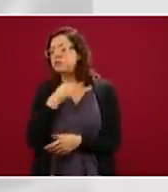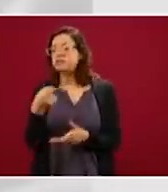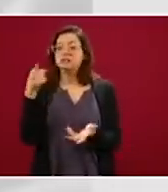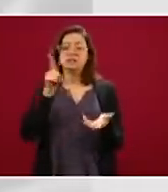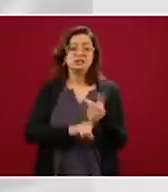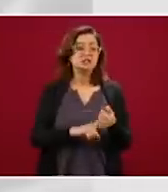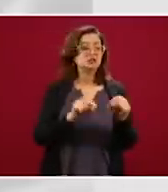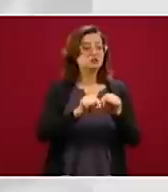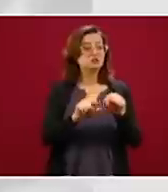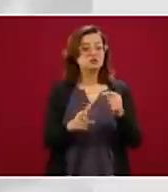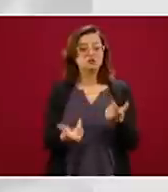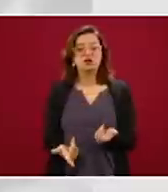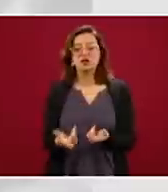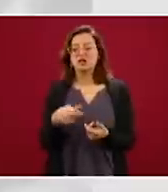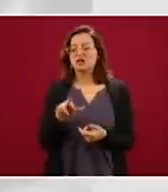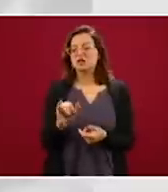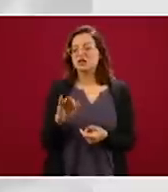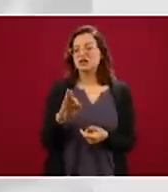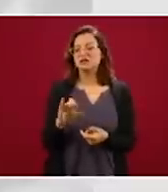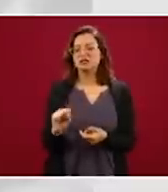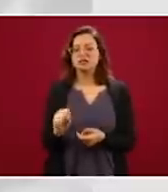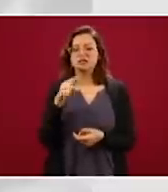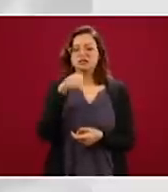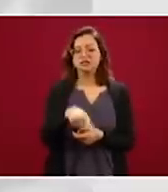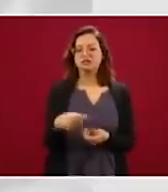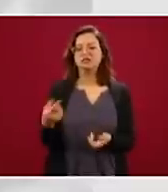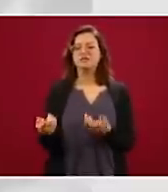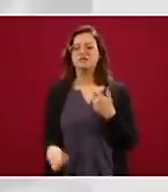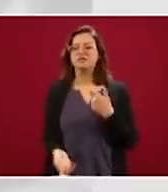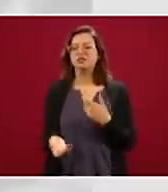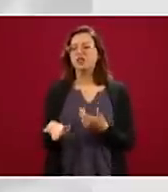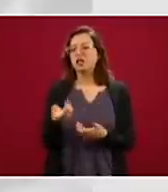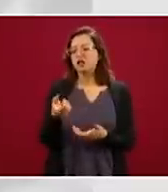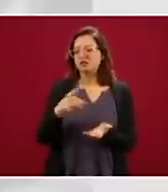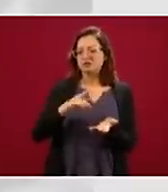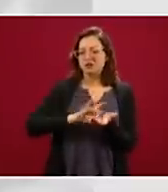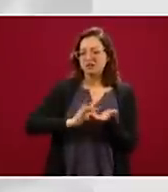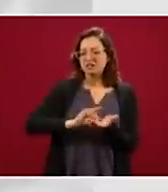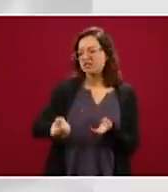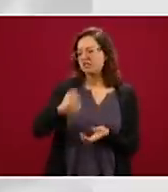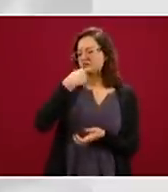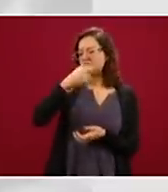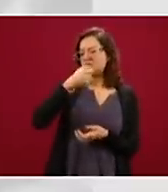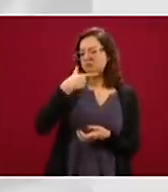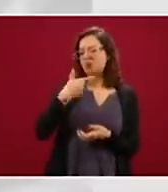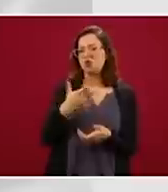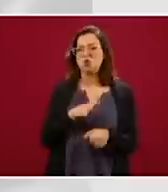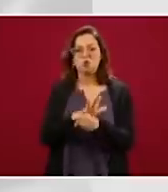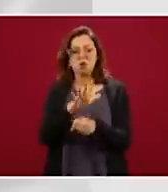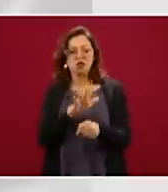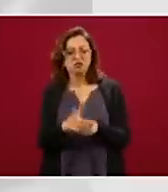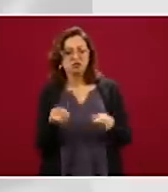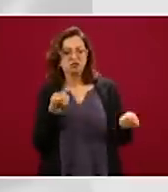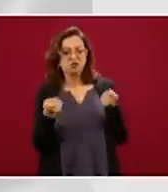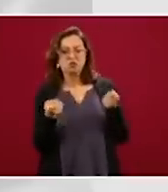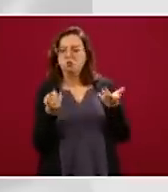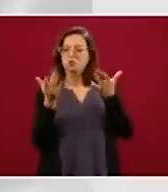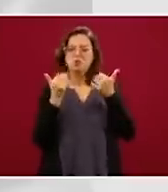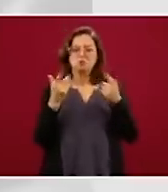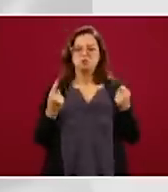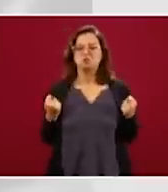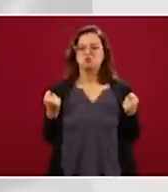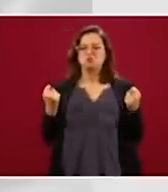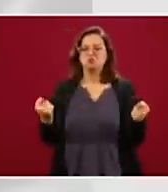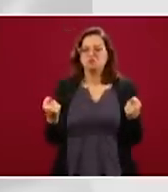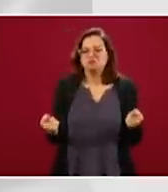del país, los llamados raves, donde se consumen metanfetaminas, donde no existe control de qué se consume. Aquí vamos